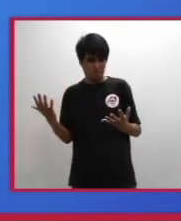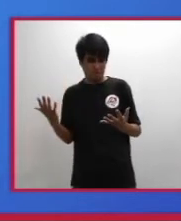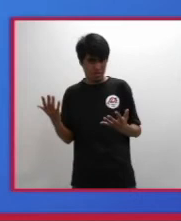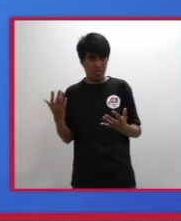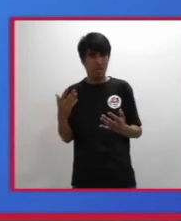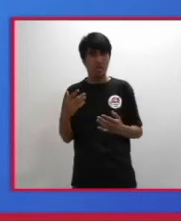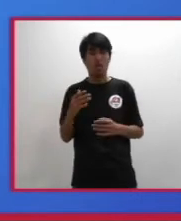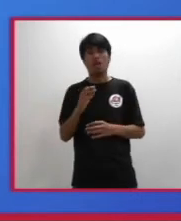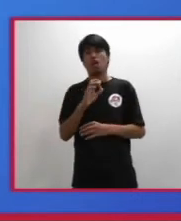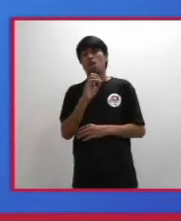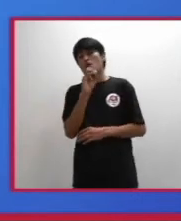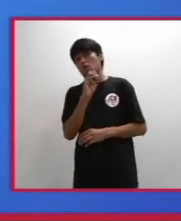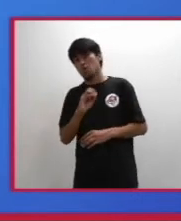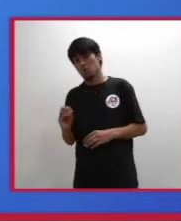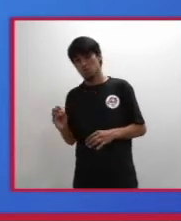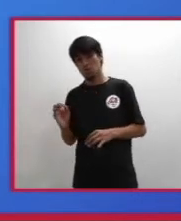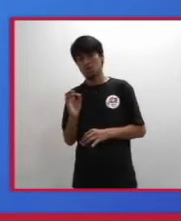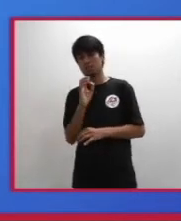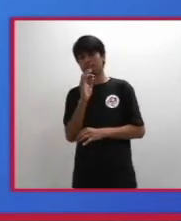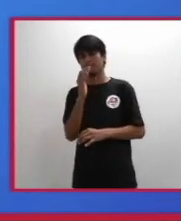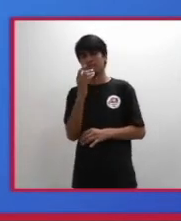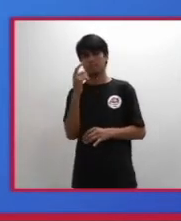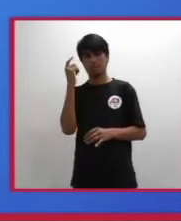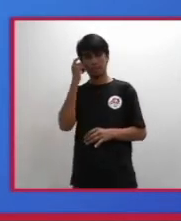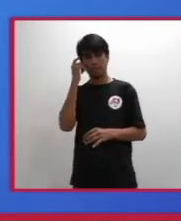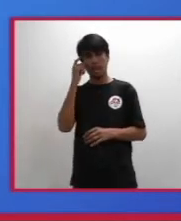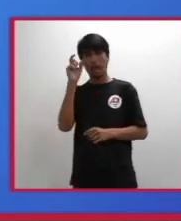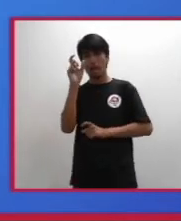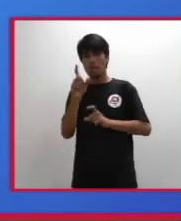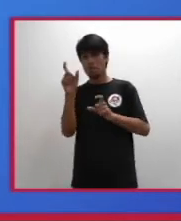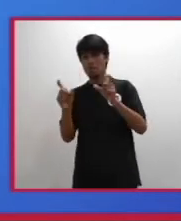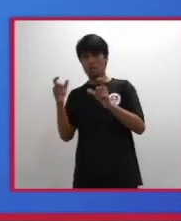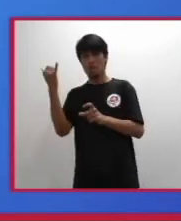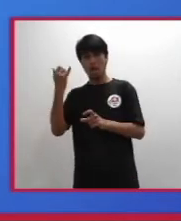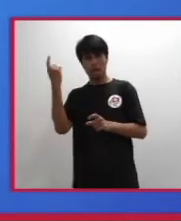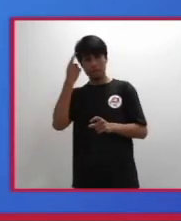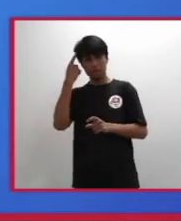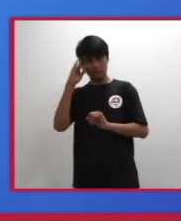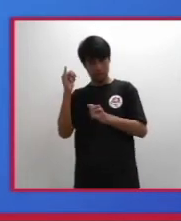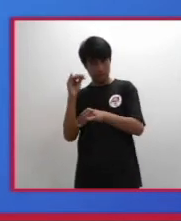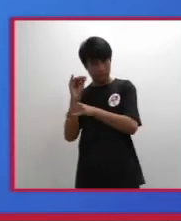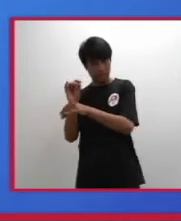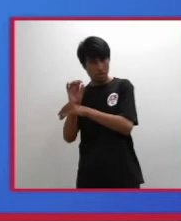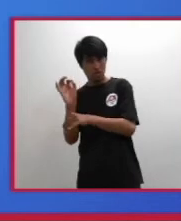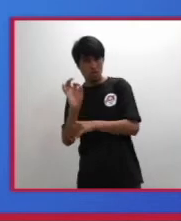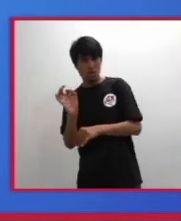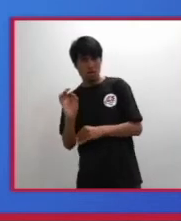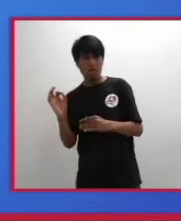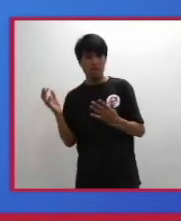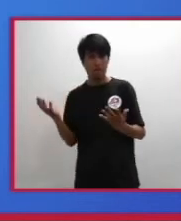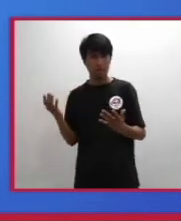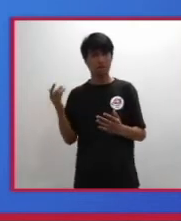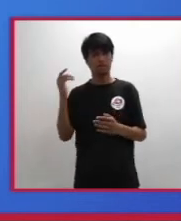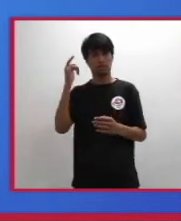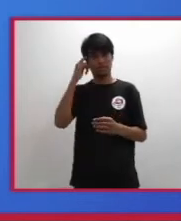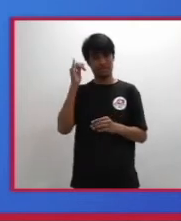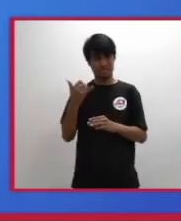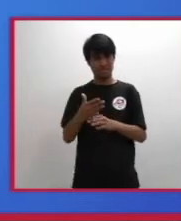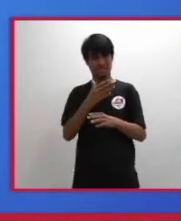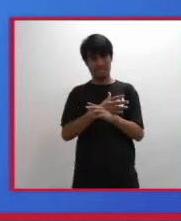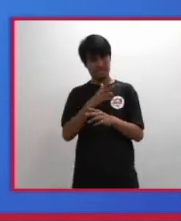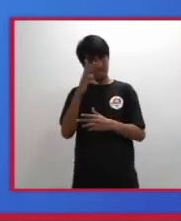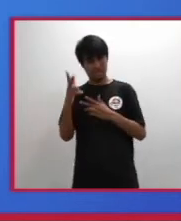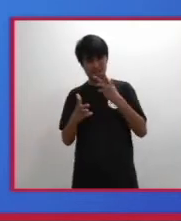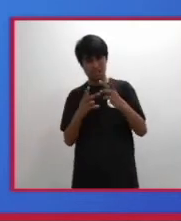son suficientes las actividades de concienciación que realizamos? Porque como mencionamos, el